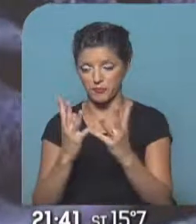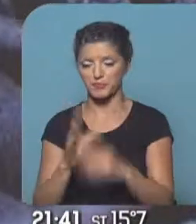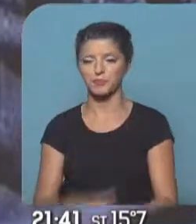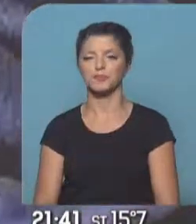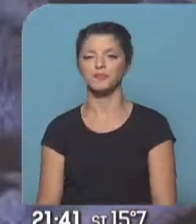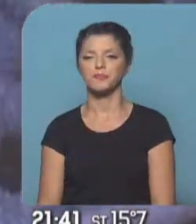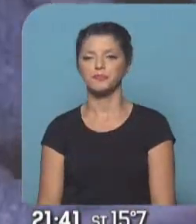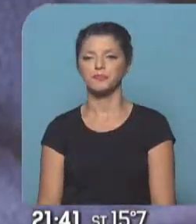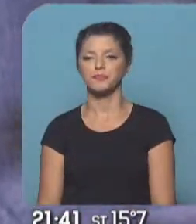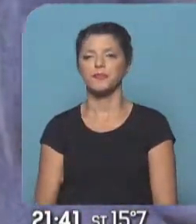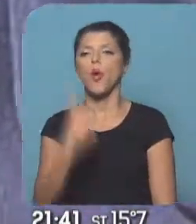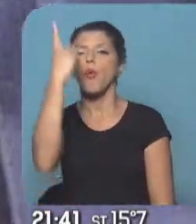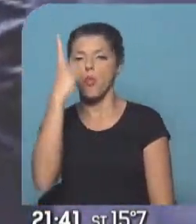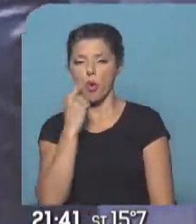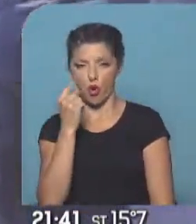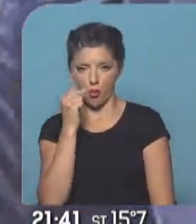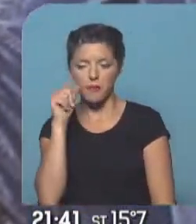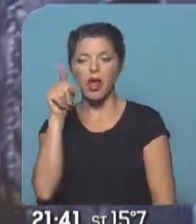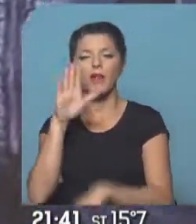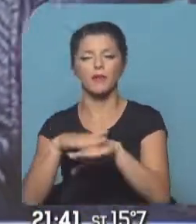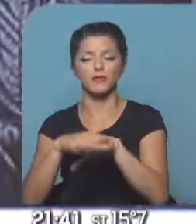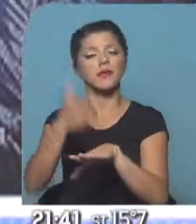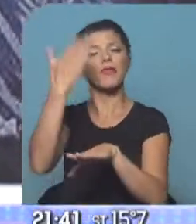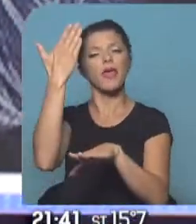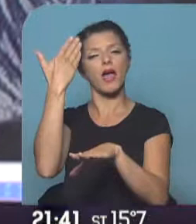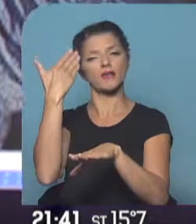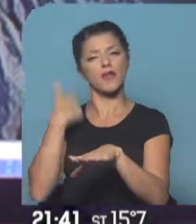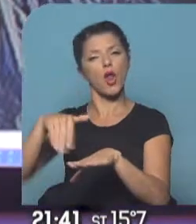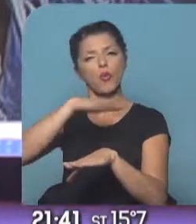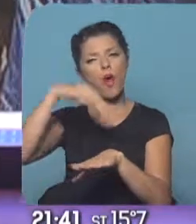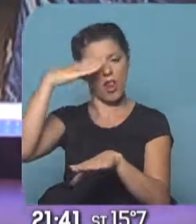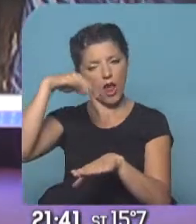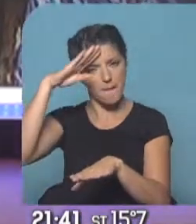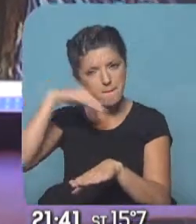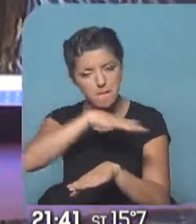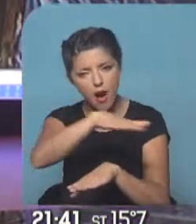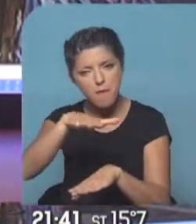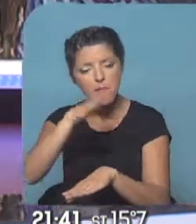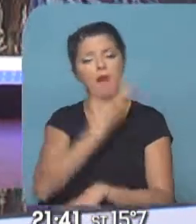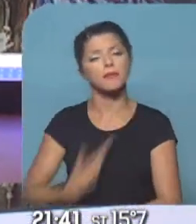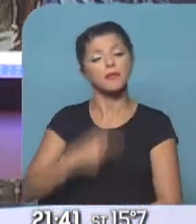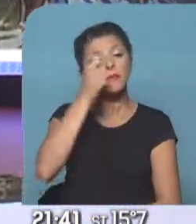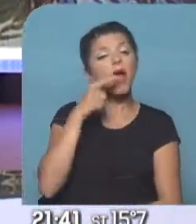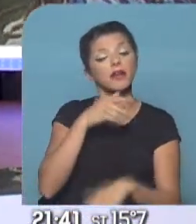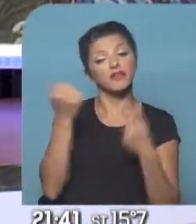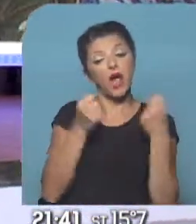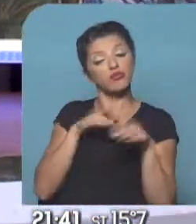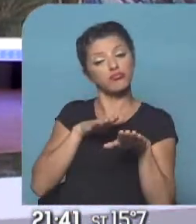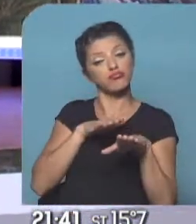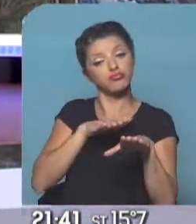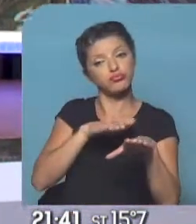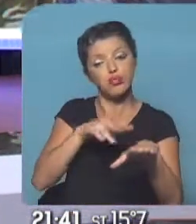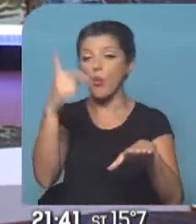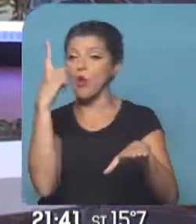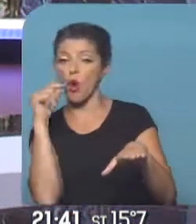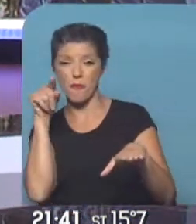Fue detenido uno de los agresores en la jornada de ayer en La Pampa, donde estaba Mauricio Macri. Se trasladaba en un auto rumbo a un acto de Cambiemos